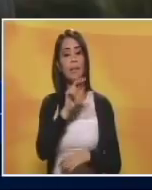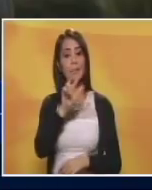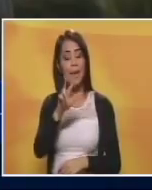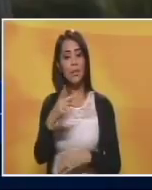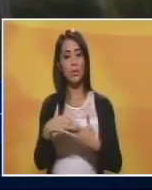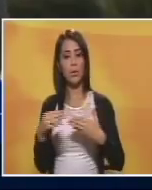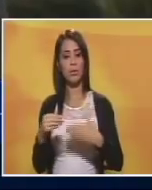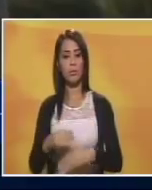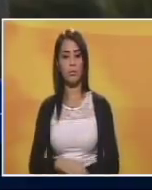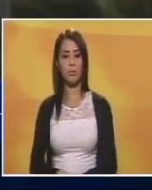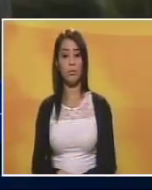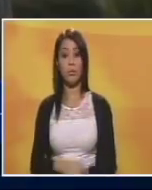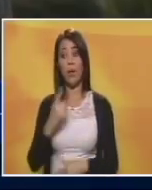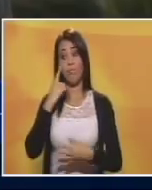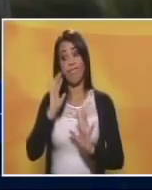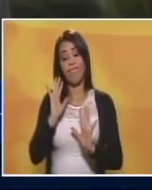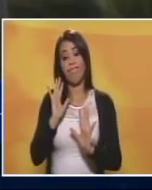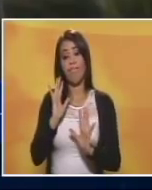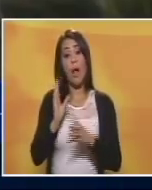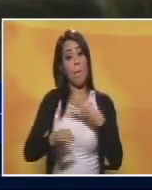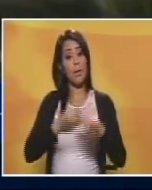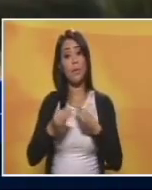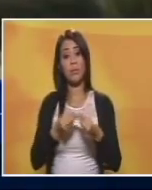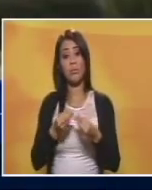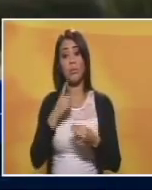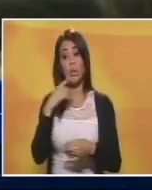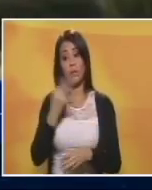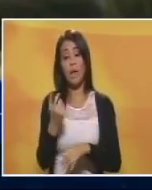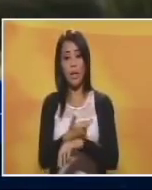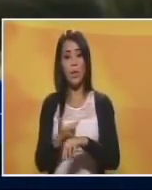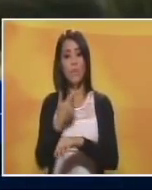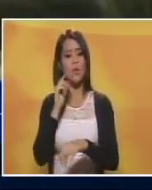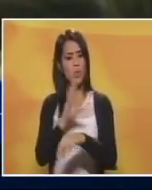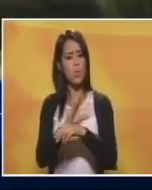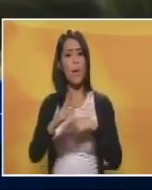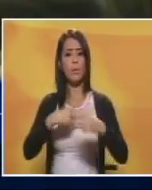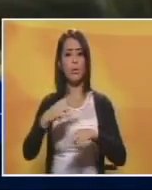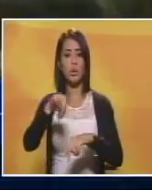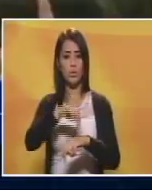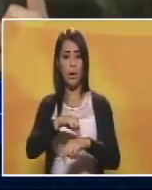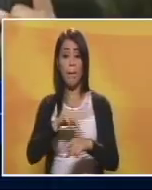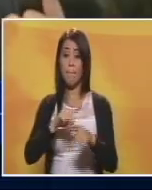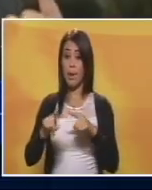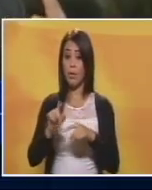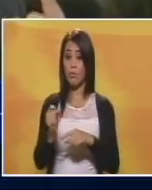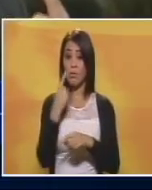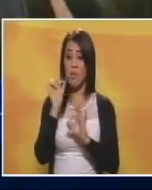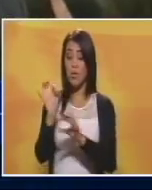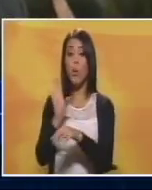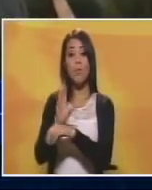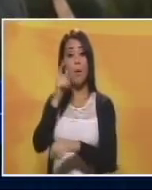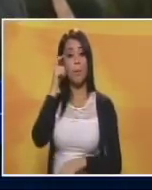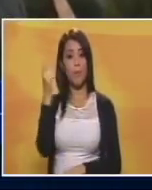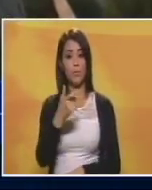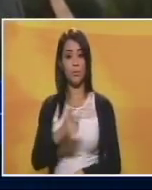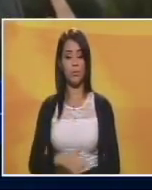Entonces, habrá que preparar, porque sí es verdad que el gobierno tiene que proteger la producción nacional, pero primero tiene que proteger al